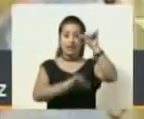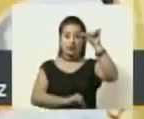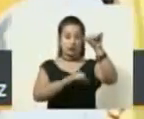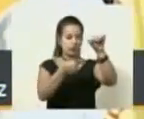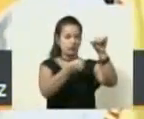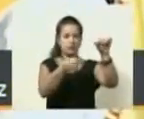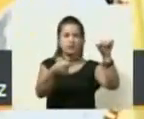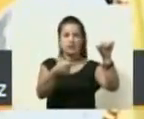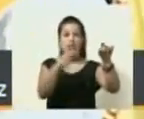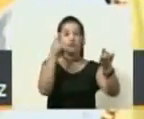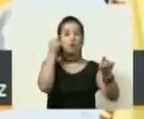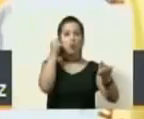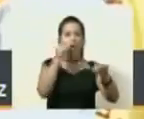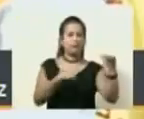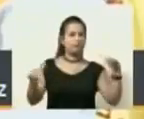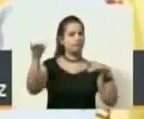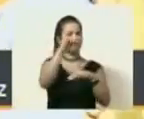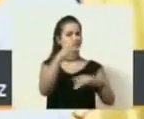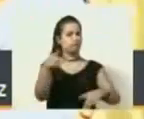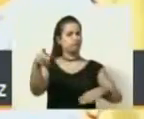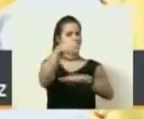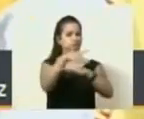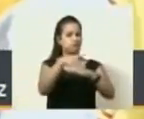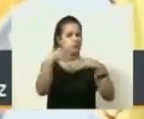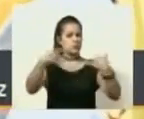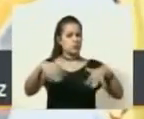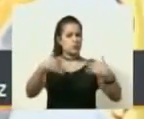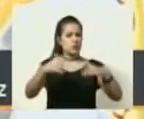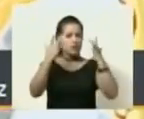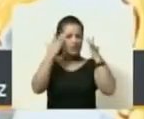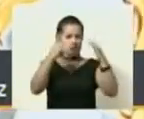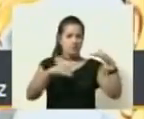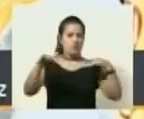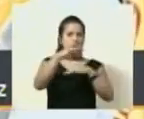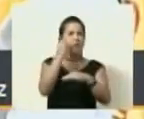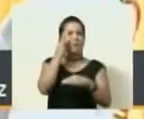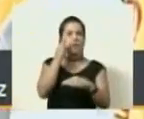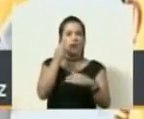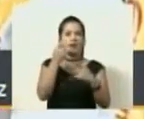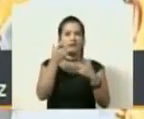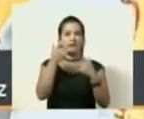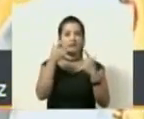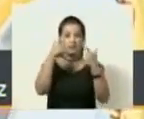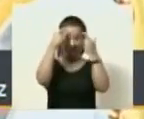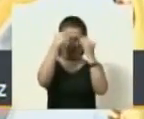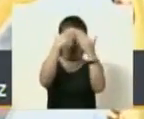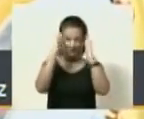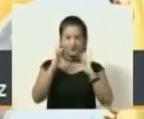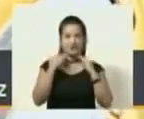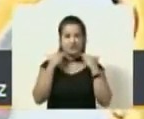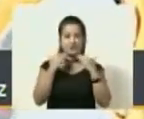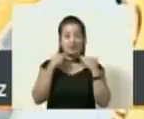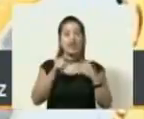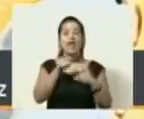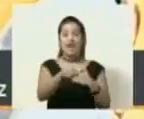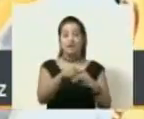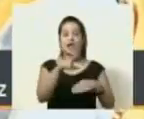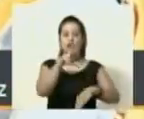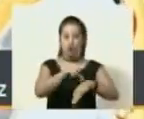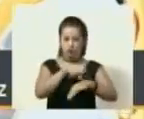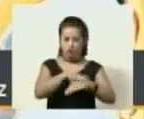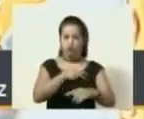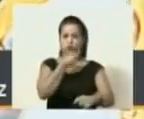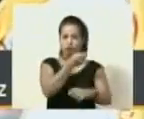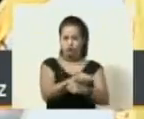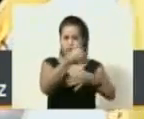summa cum laude para Marilvis Natalia Bello de Rivera, médico integral